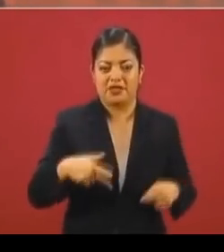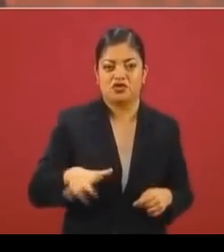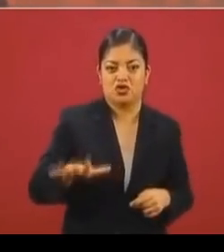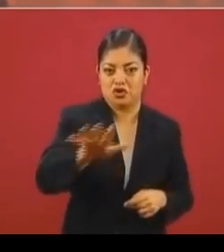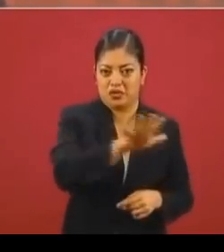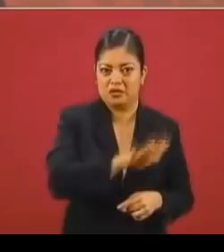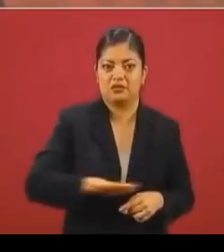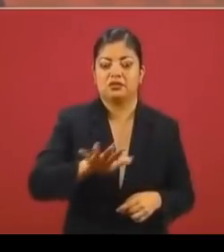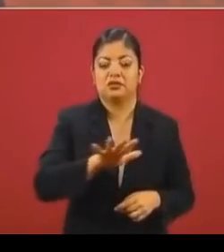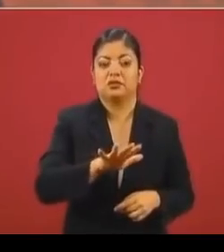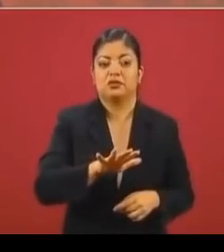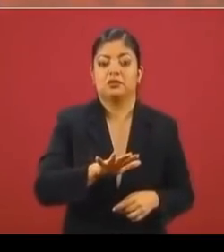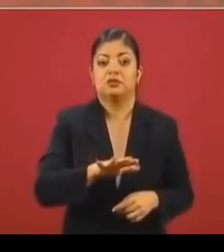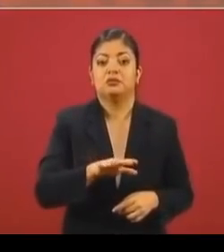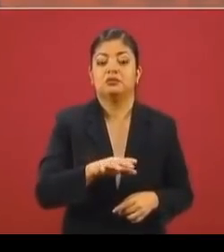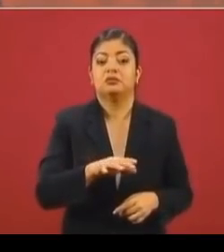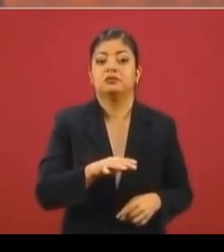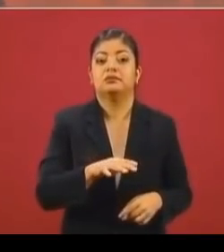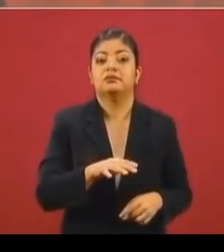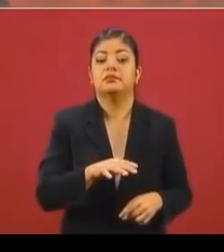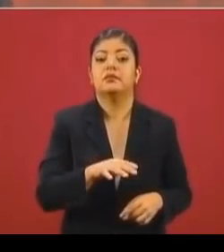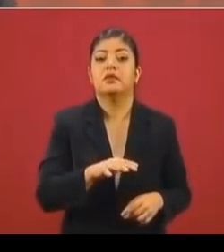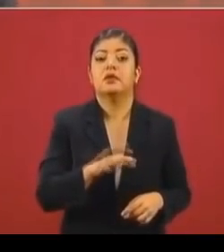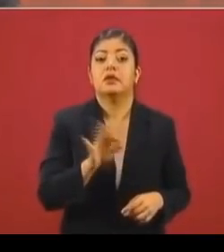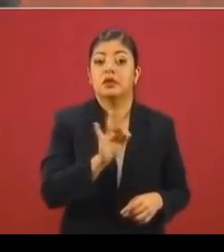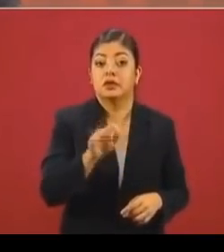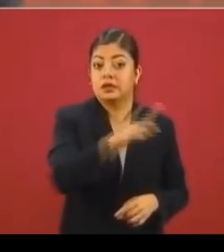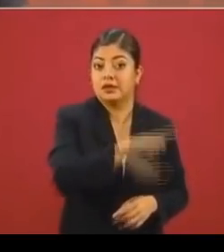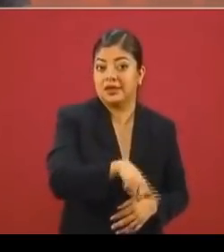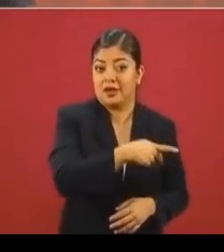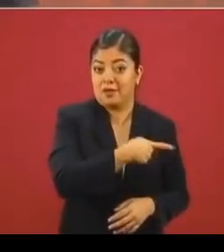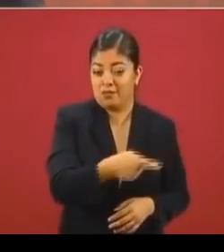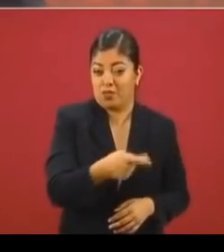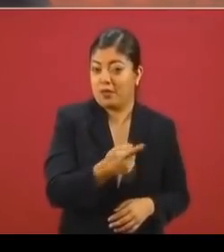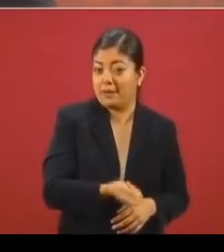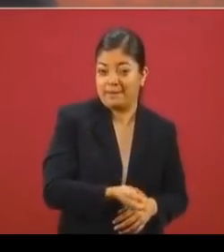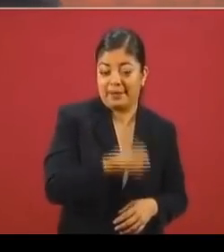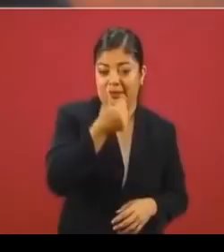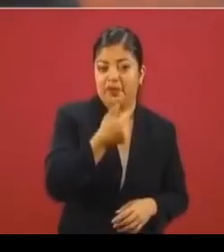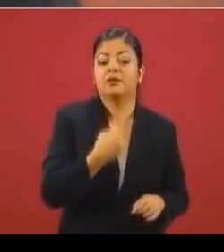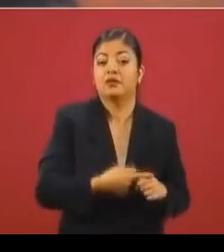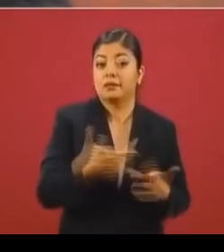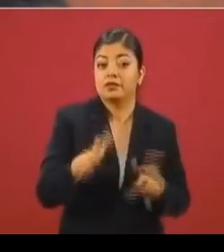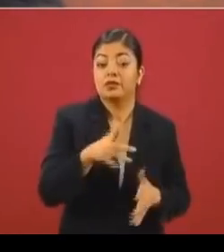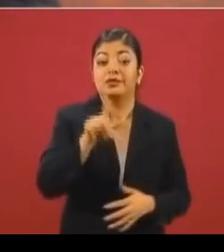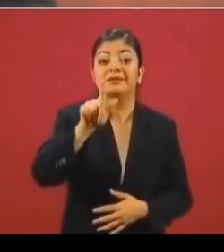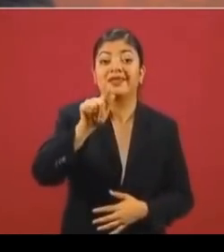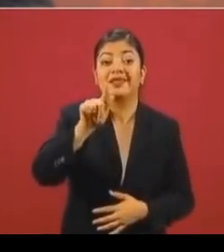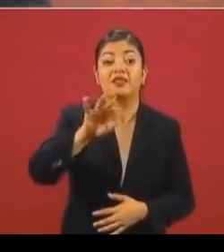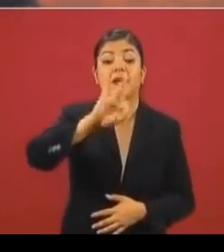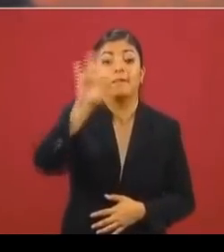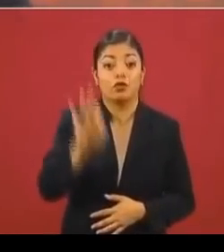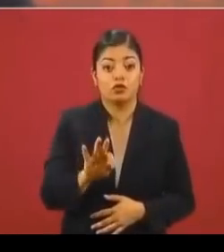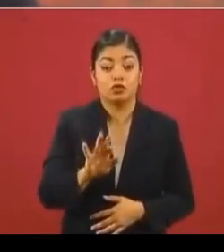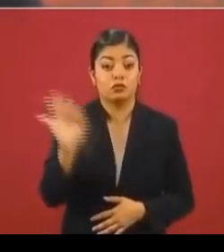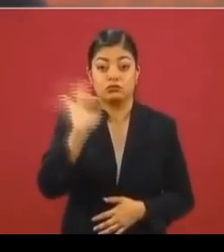México que más lo necesita, estamos hablando del 70%, si